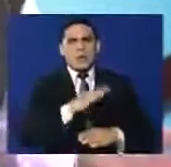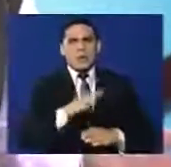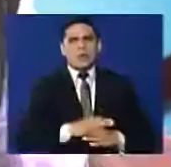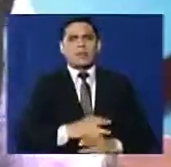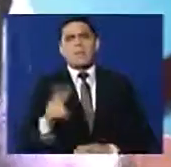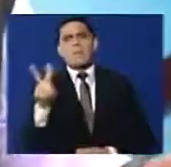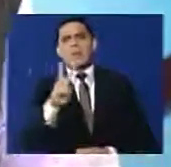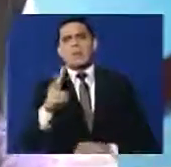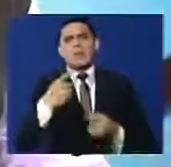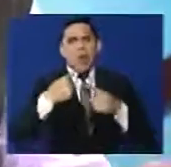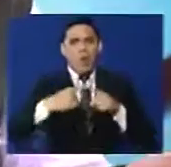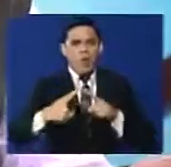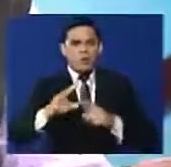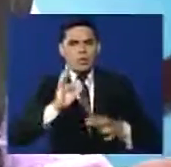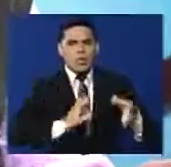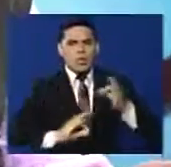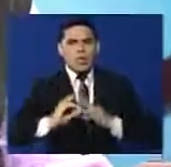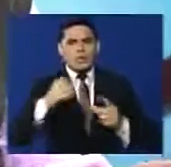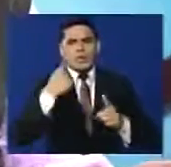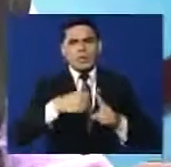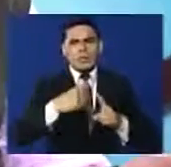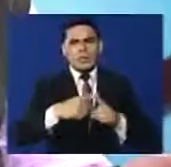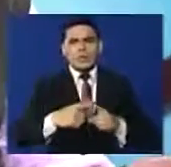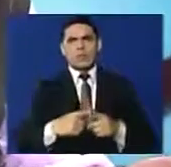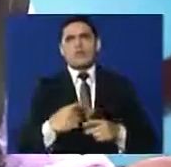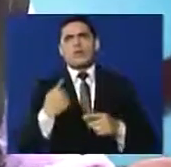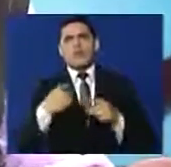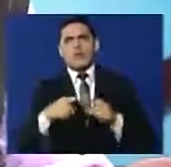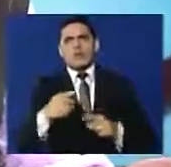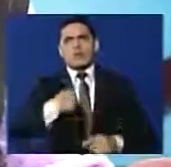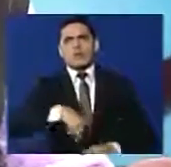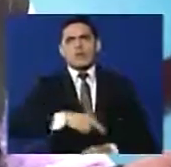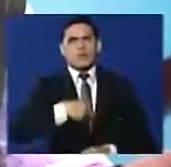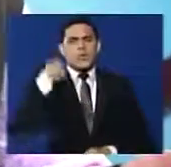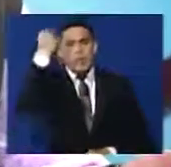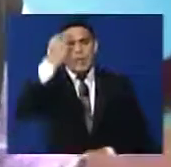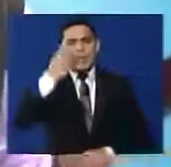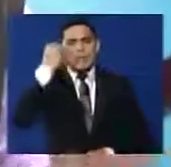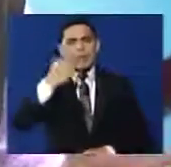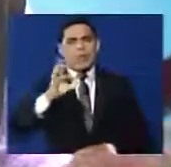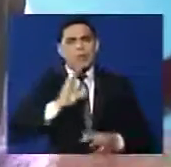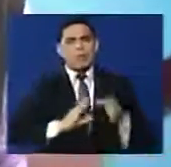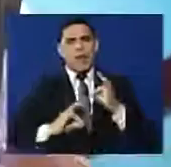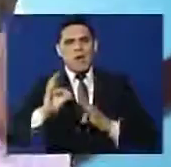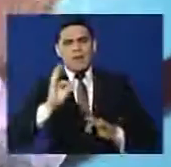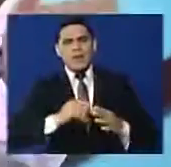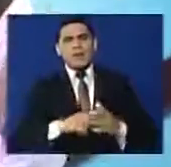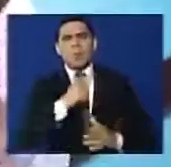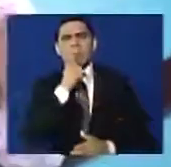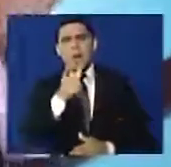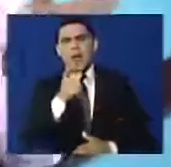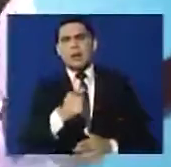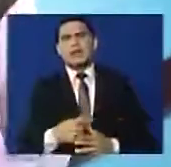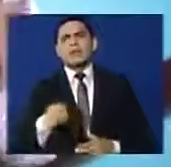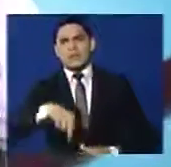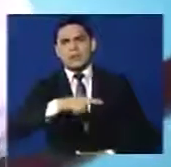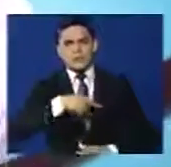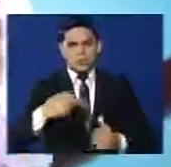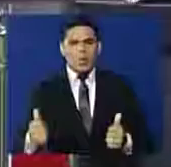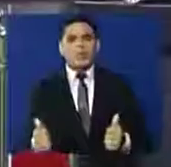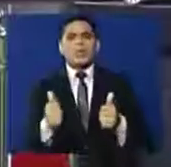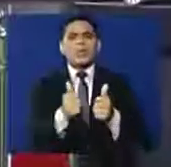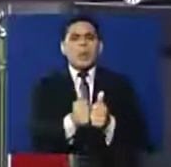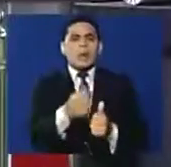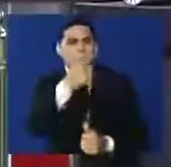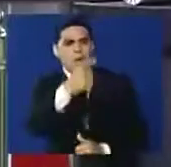creen que los afecta o sienten que los afecta positivamente y otros creemos que nos afecta negativamente. Y según esa posición, nos acercamos a tal o